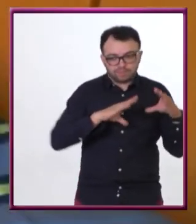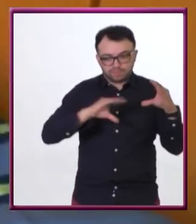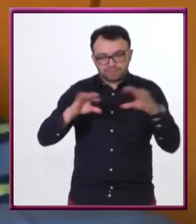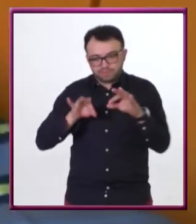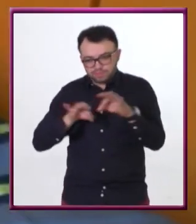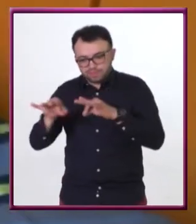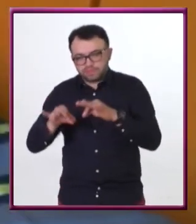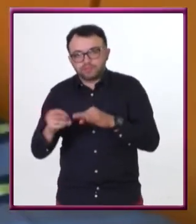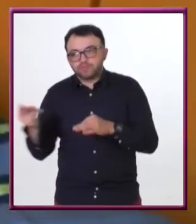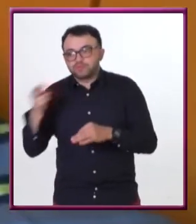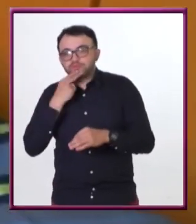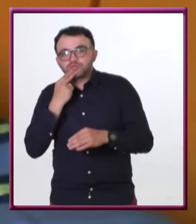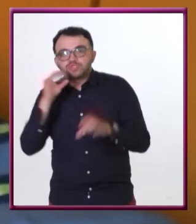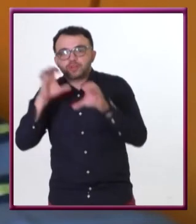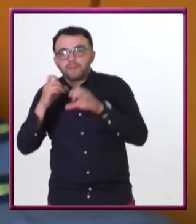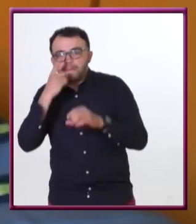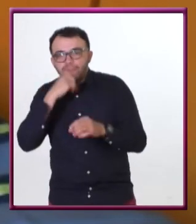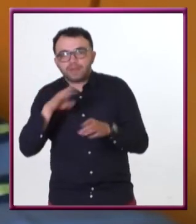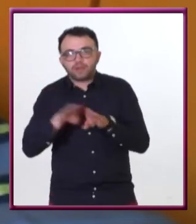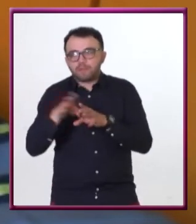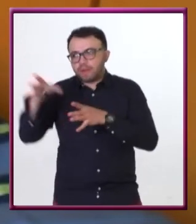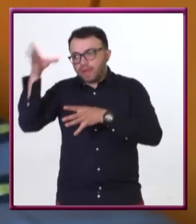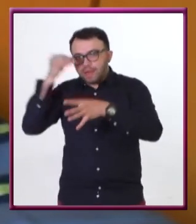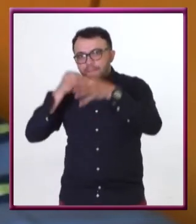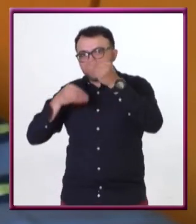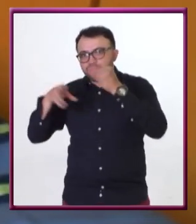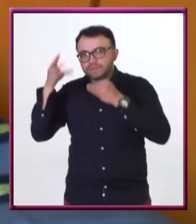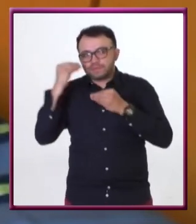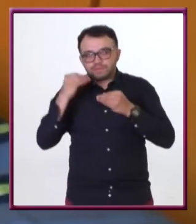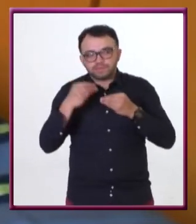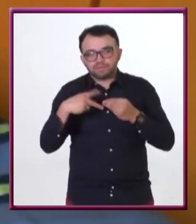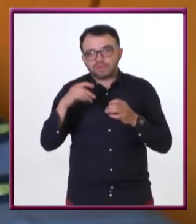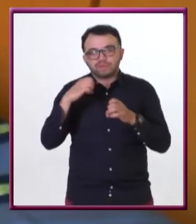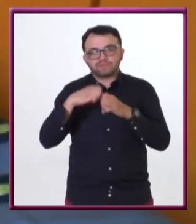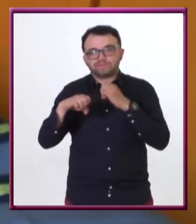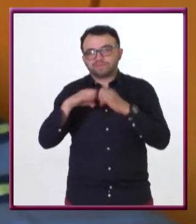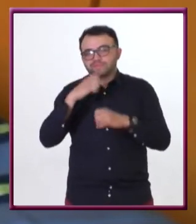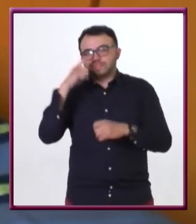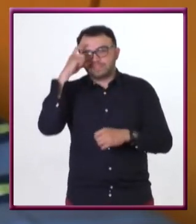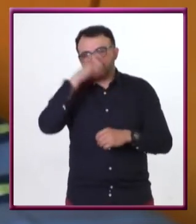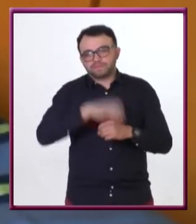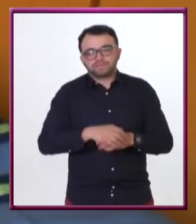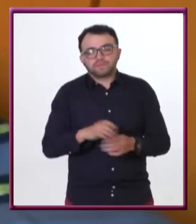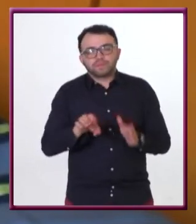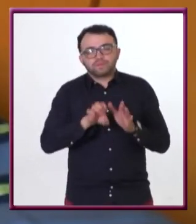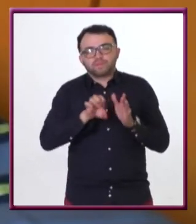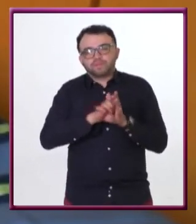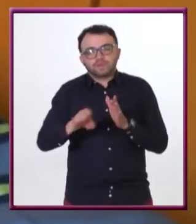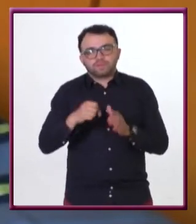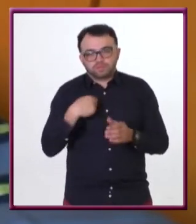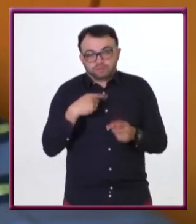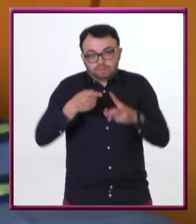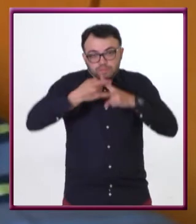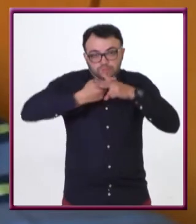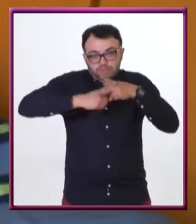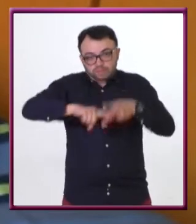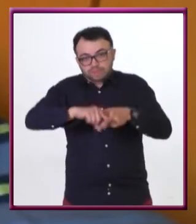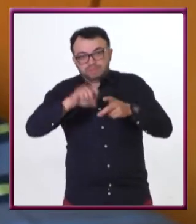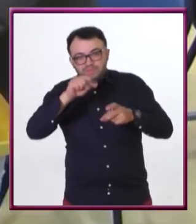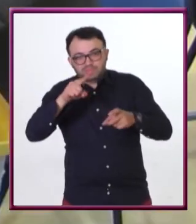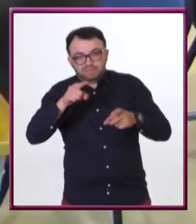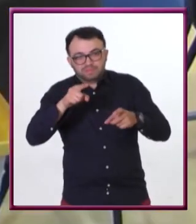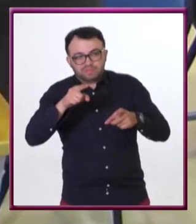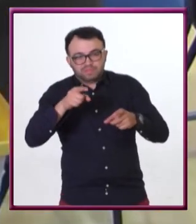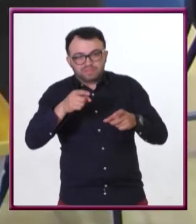Te cuento una historia. Cuando empezaron los torneos de computadoras, se hacían en hoteles en Estados Unidos, ¿no? Y les ponían los